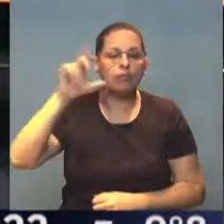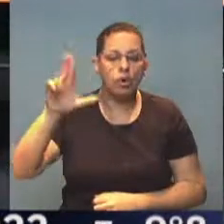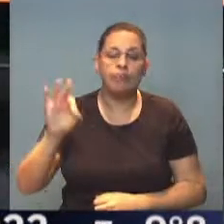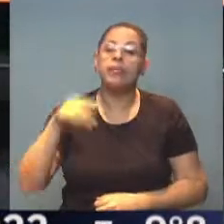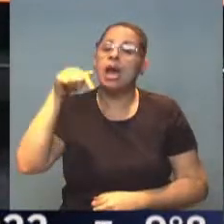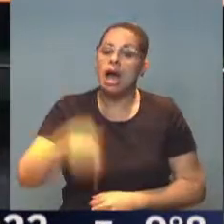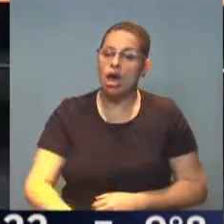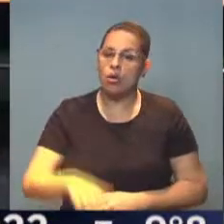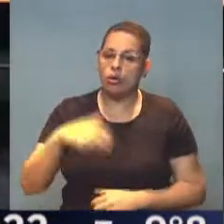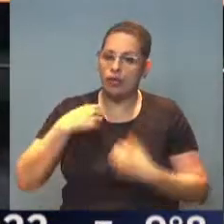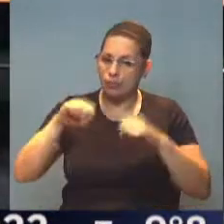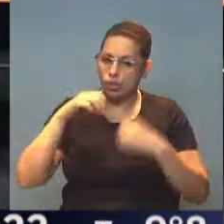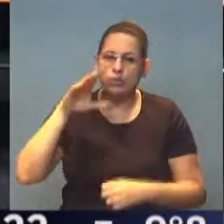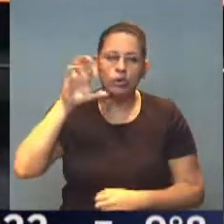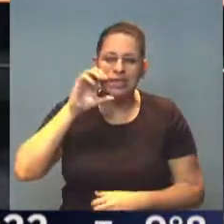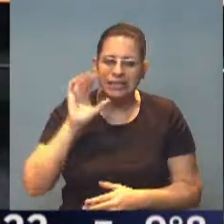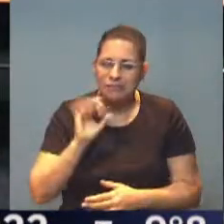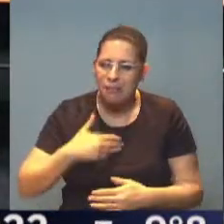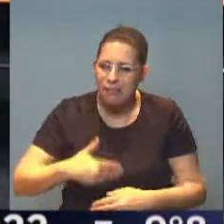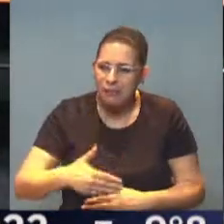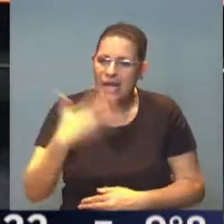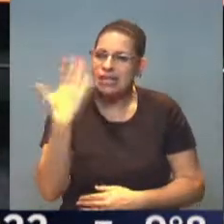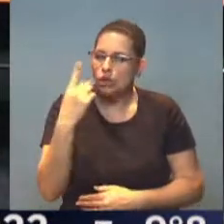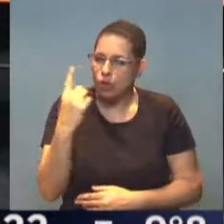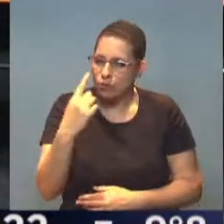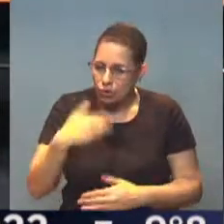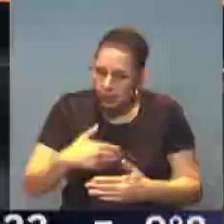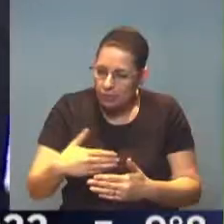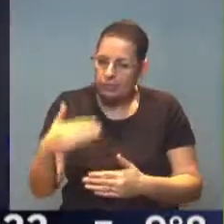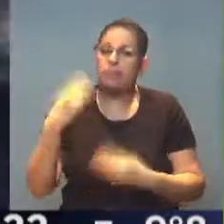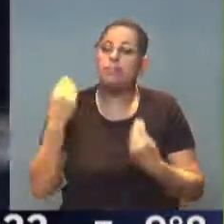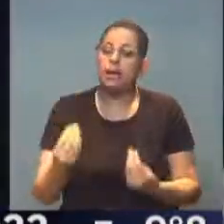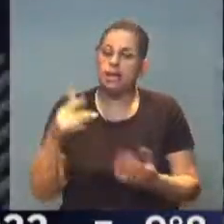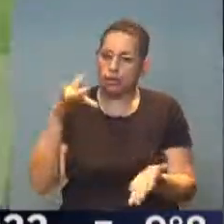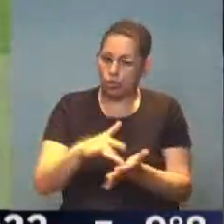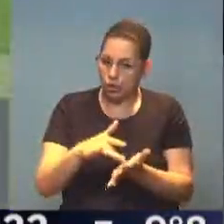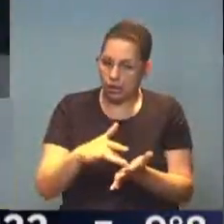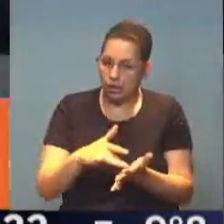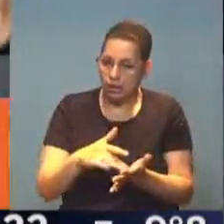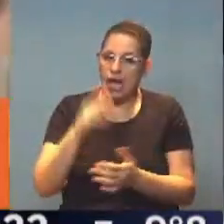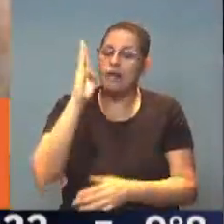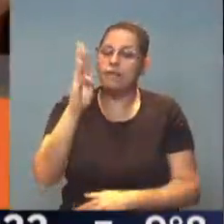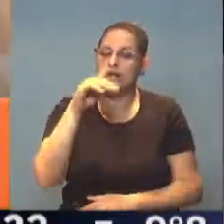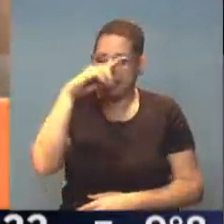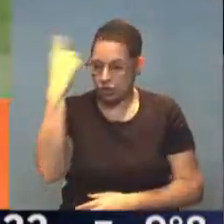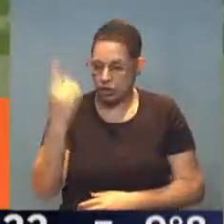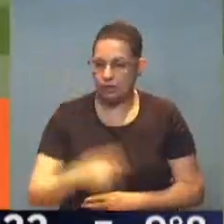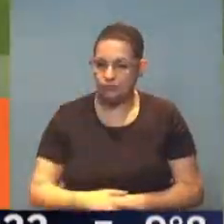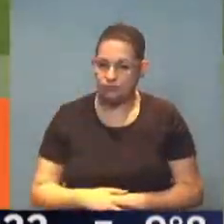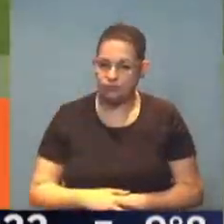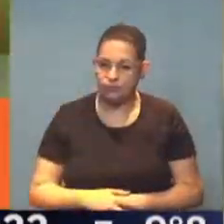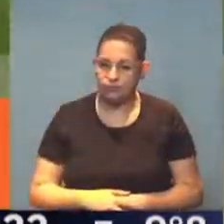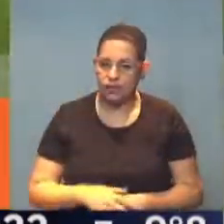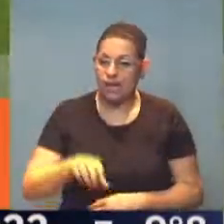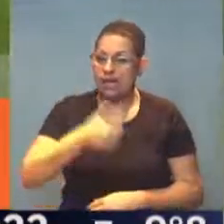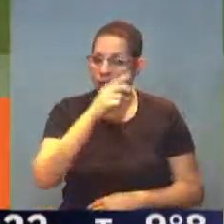Así es, Deportivo Riestra estaba solo un paso, solo 5 minutos para estar ya situado en la B Nacional. Porque